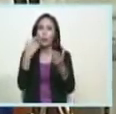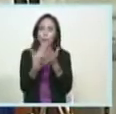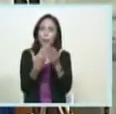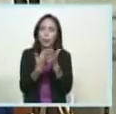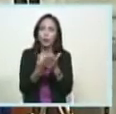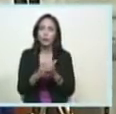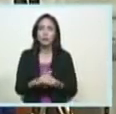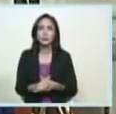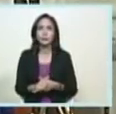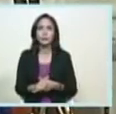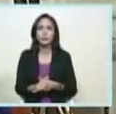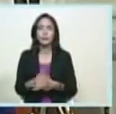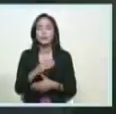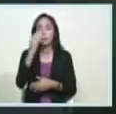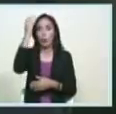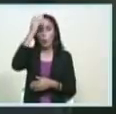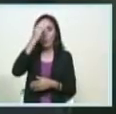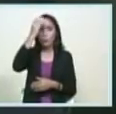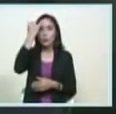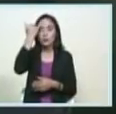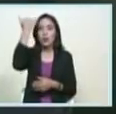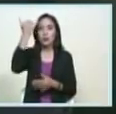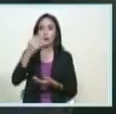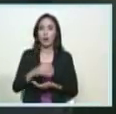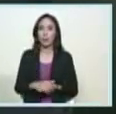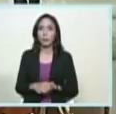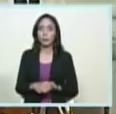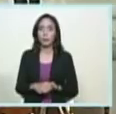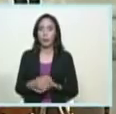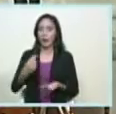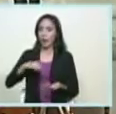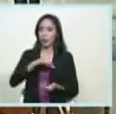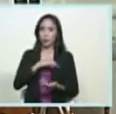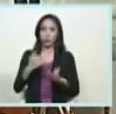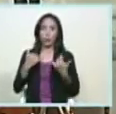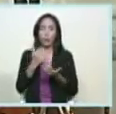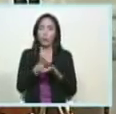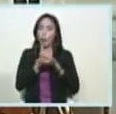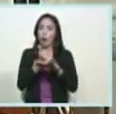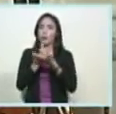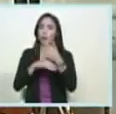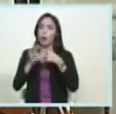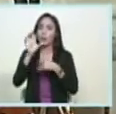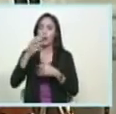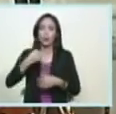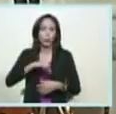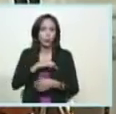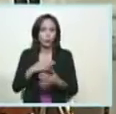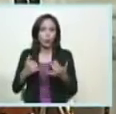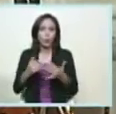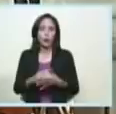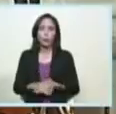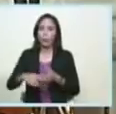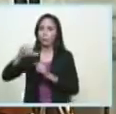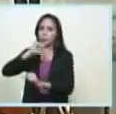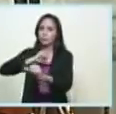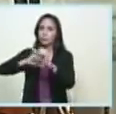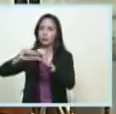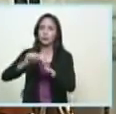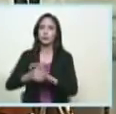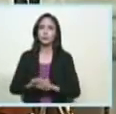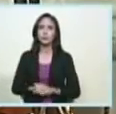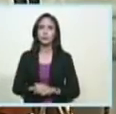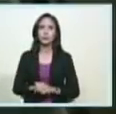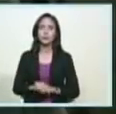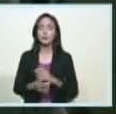nos ha obligado a tener conciencia de que solo nosotros salvamos este país de que solo el pueblo salva al pueblo de que